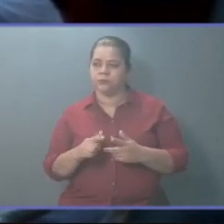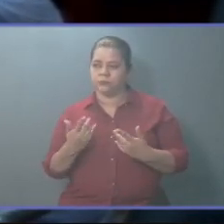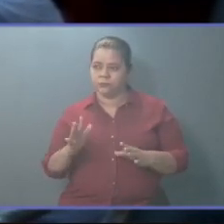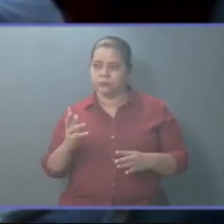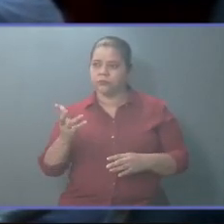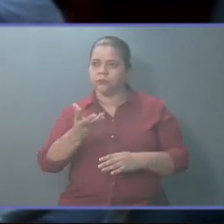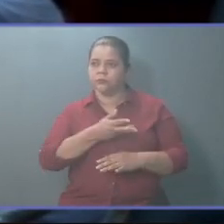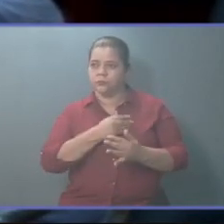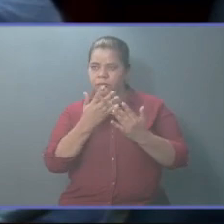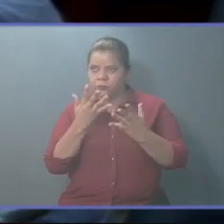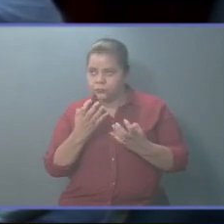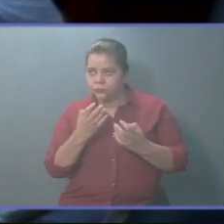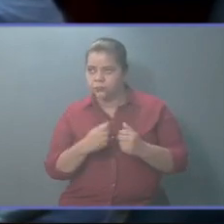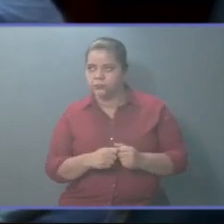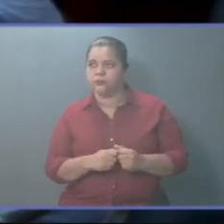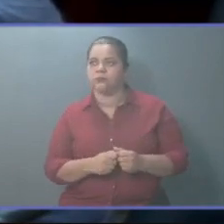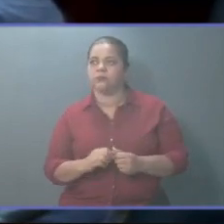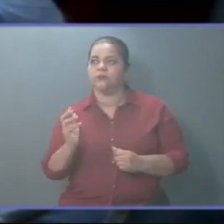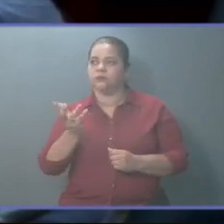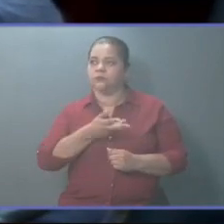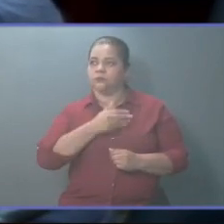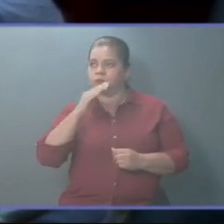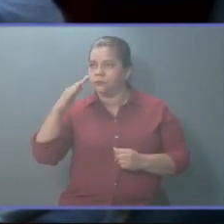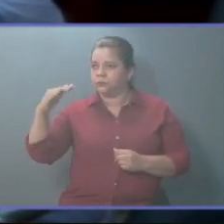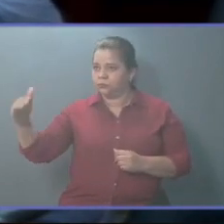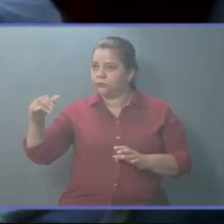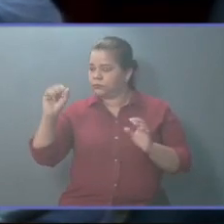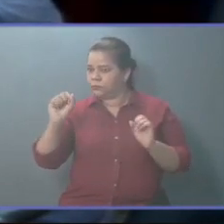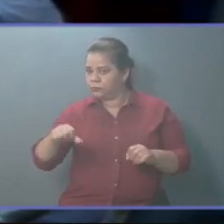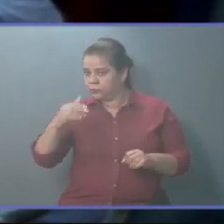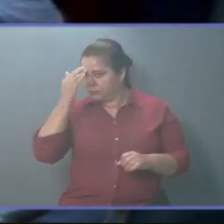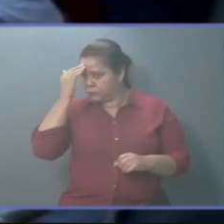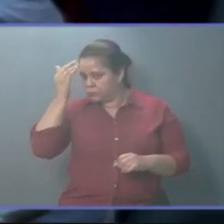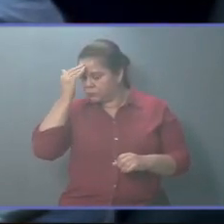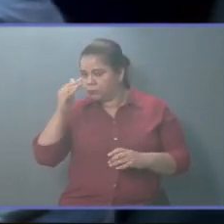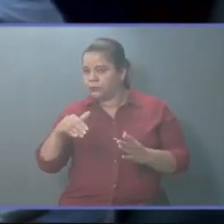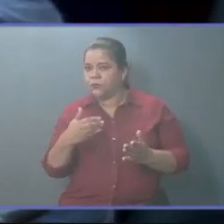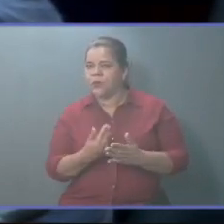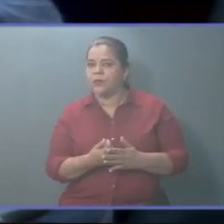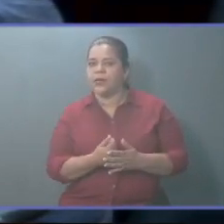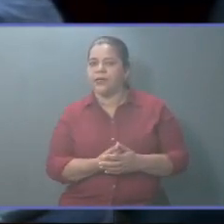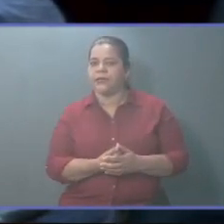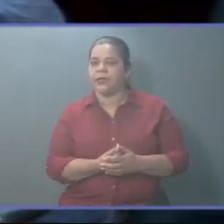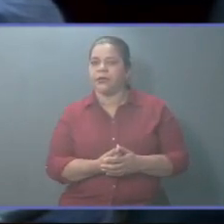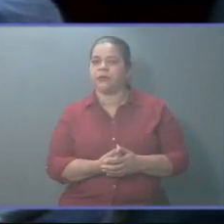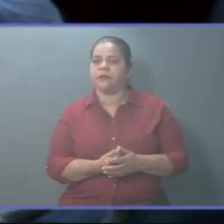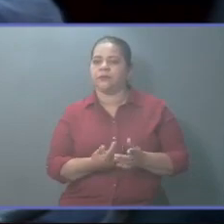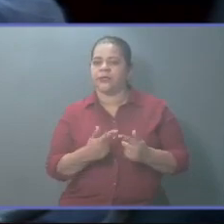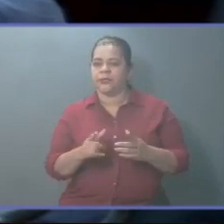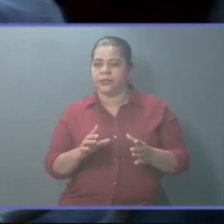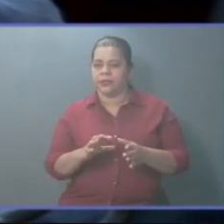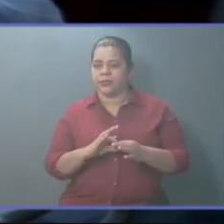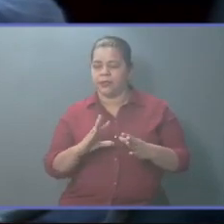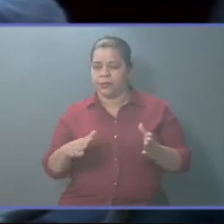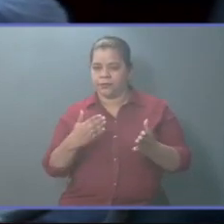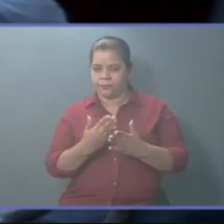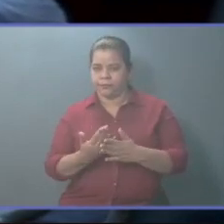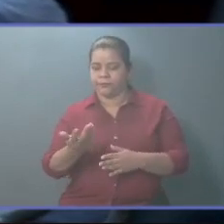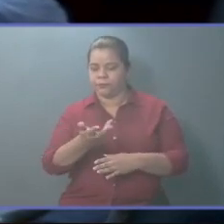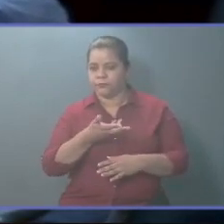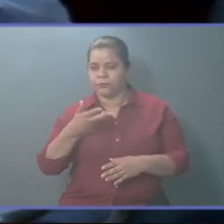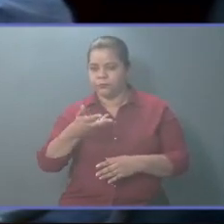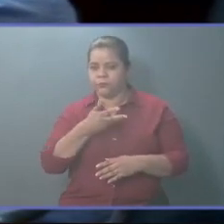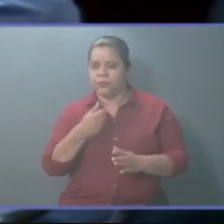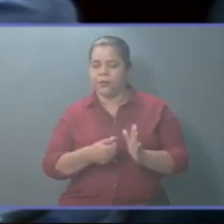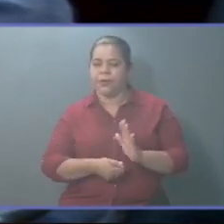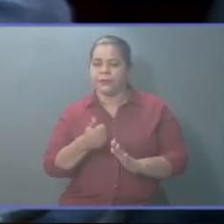interesa que el país pueda conocer, independientemente cuál haya sido la fuente de los recursos, que pueda